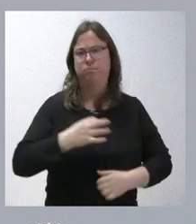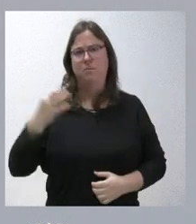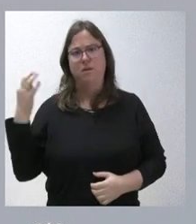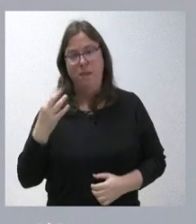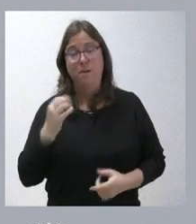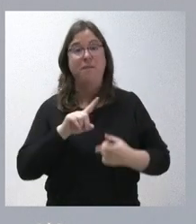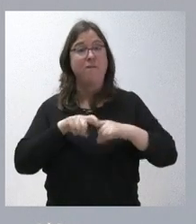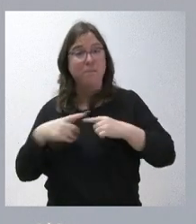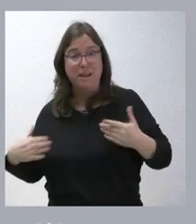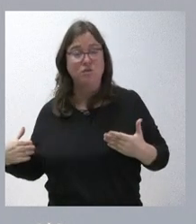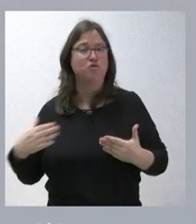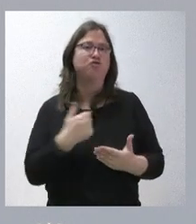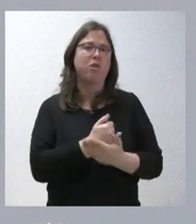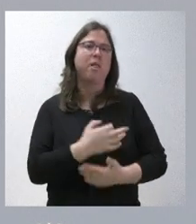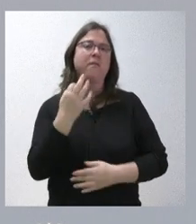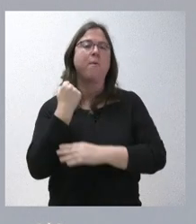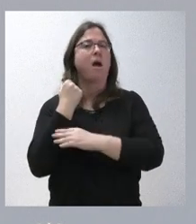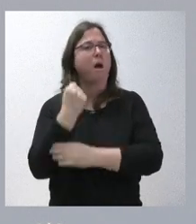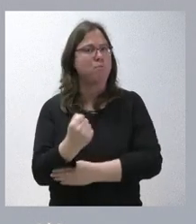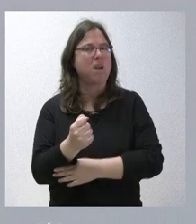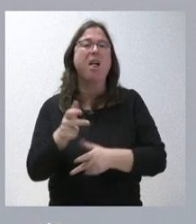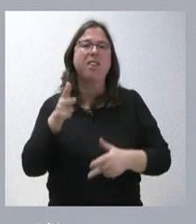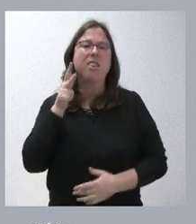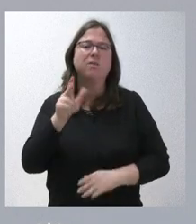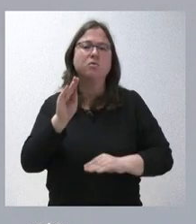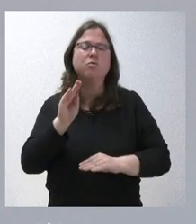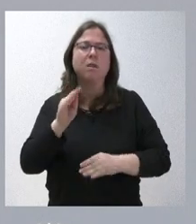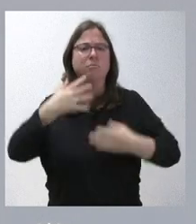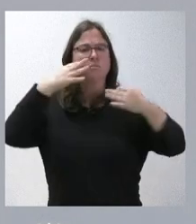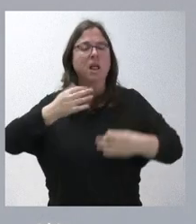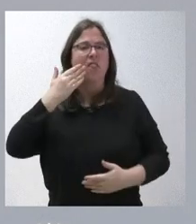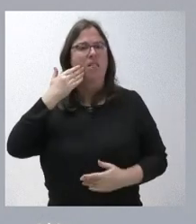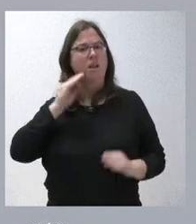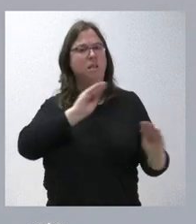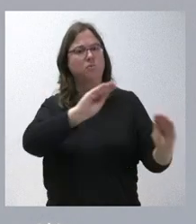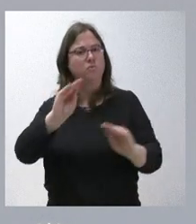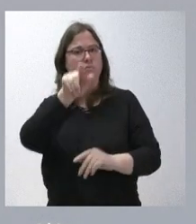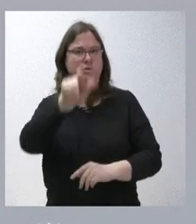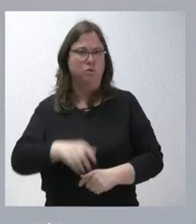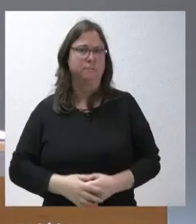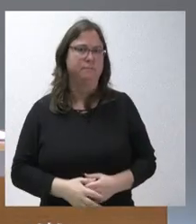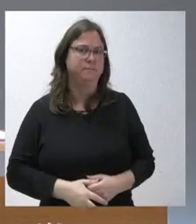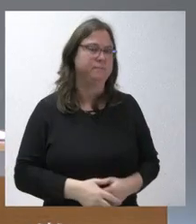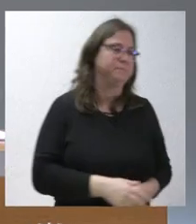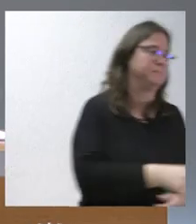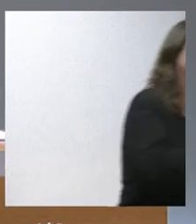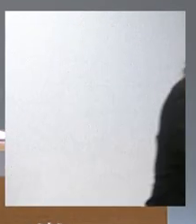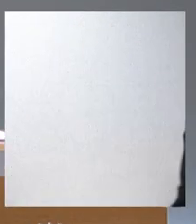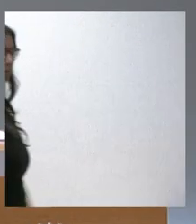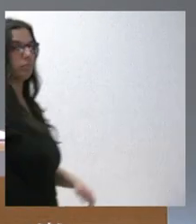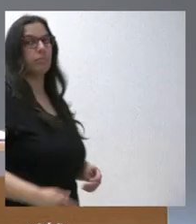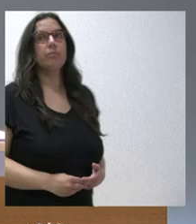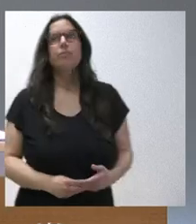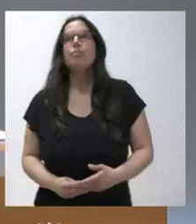las familias tienen que ser apoyadas en su derecho a garantizar la dignidad de estas personas entonces estaba mal el decreto de Herrera